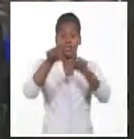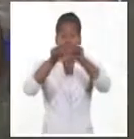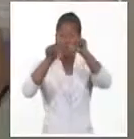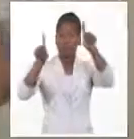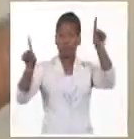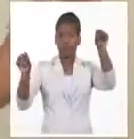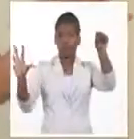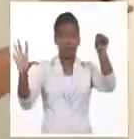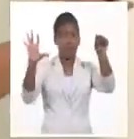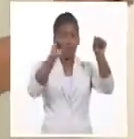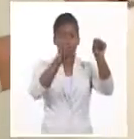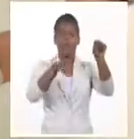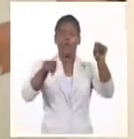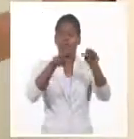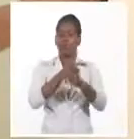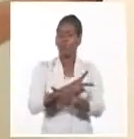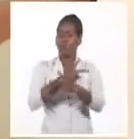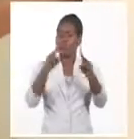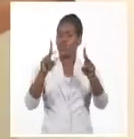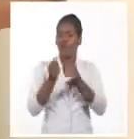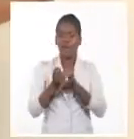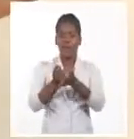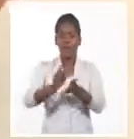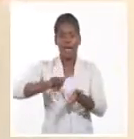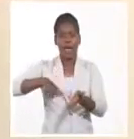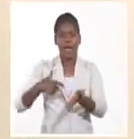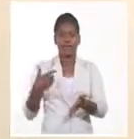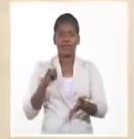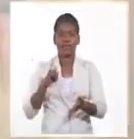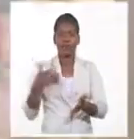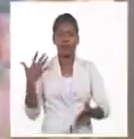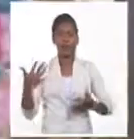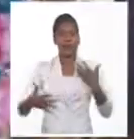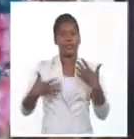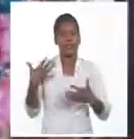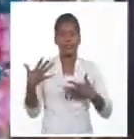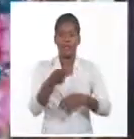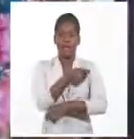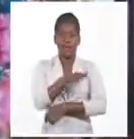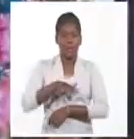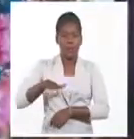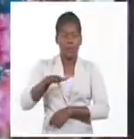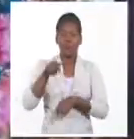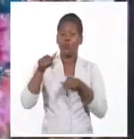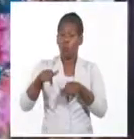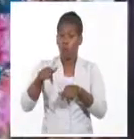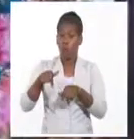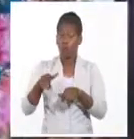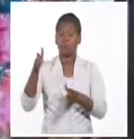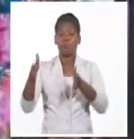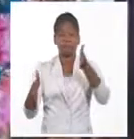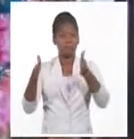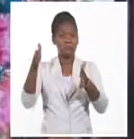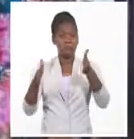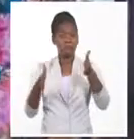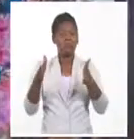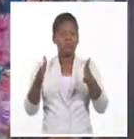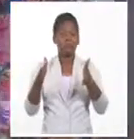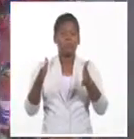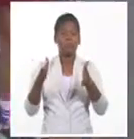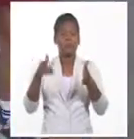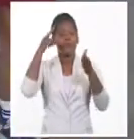quehacer de esos profesionales. La jornada por el Día del Instructor reconoce la labor de esos creadores, pretende propiciar escenarios